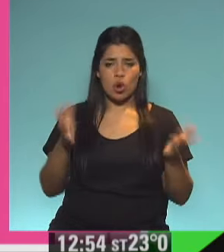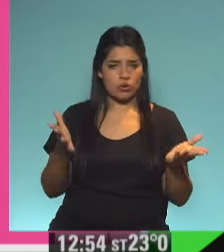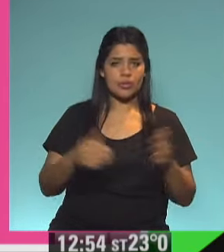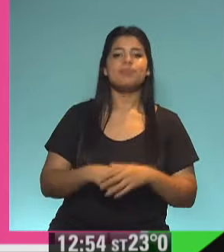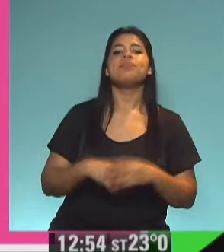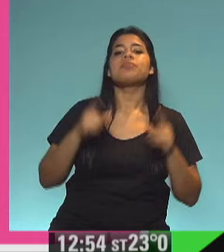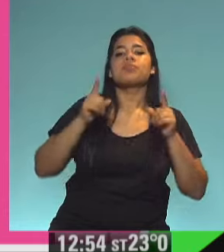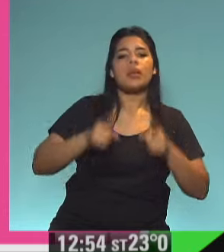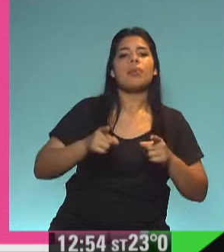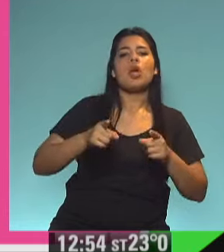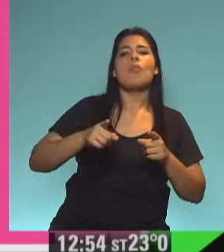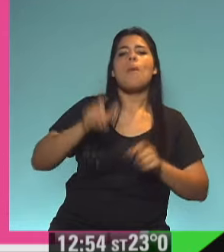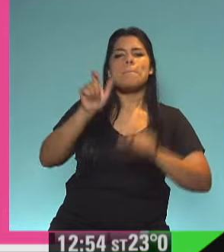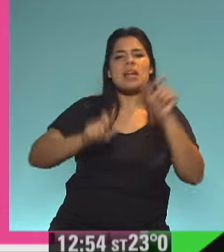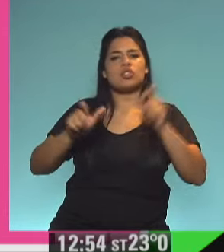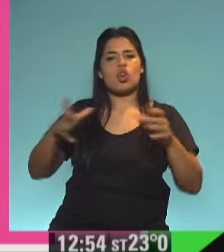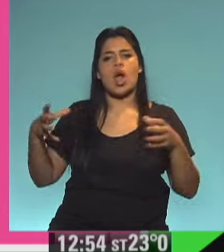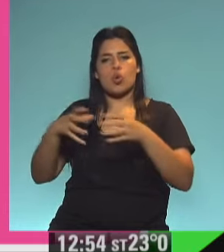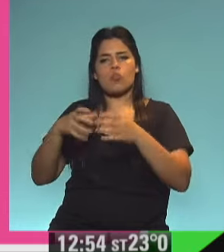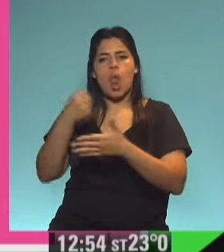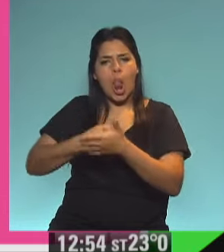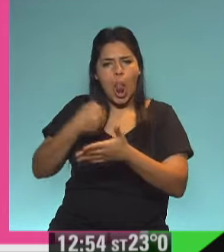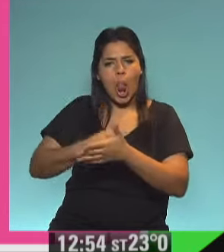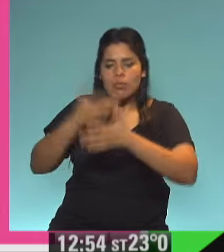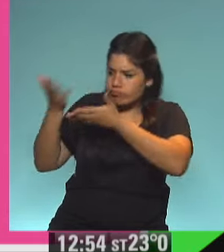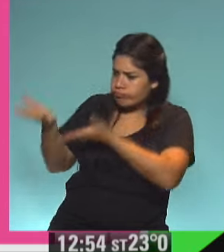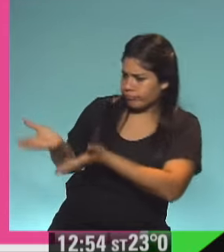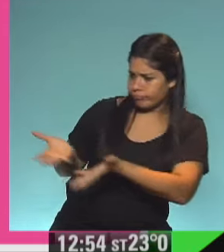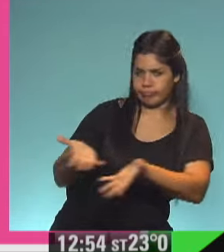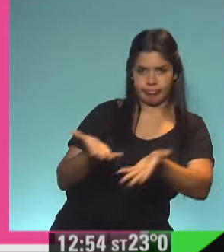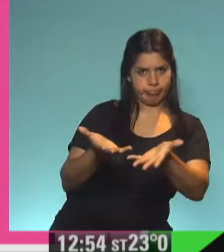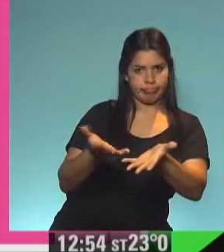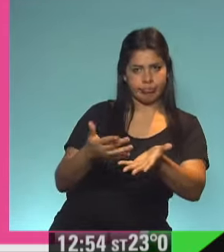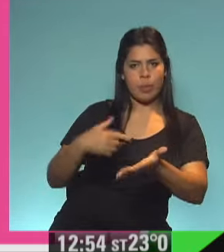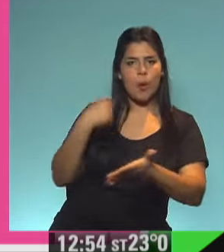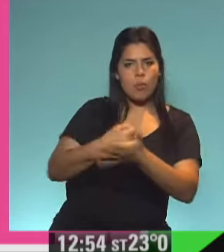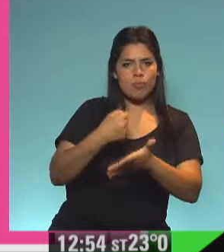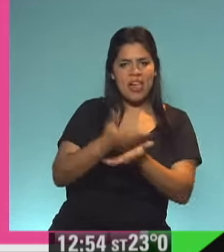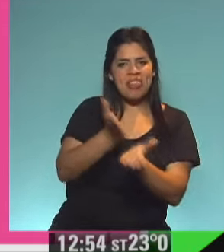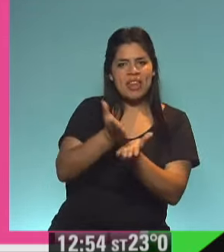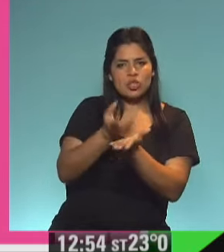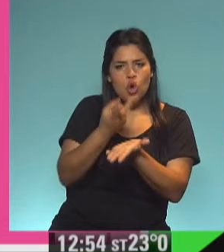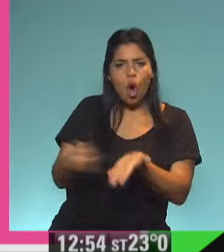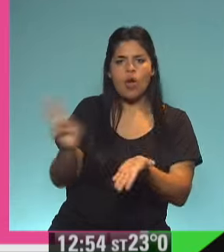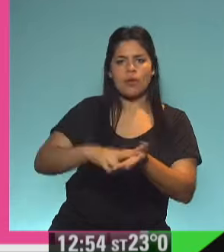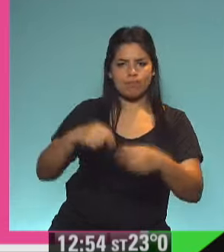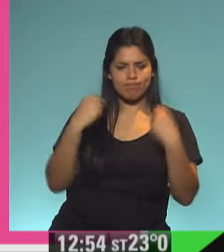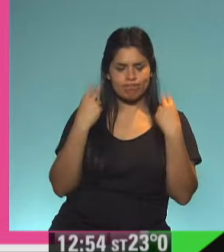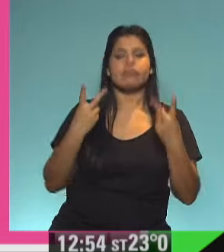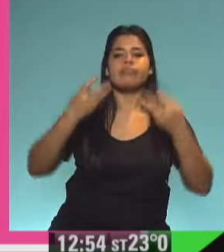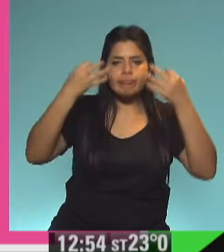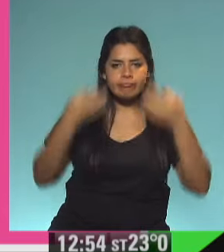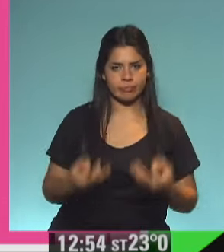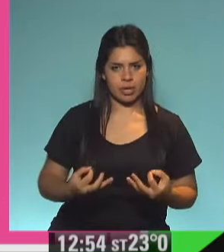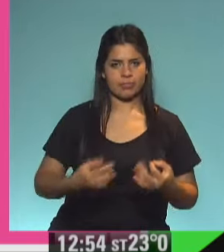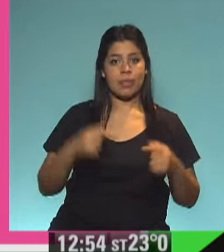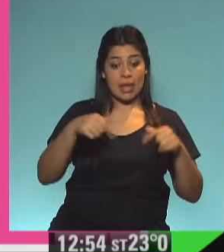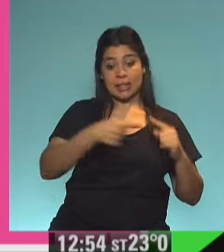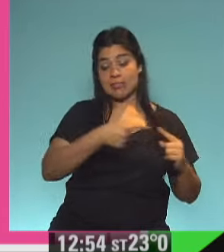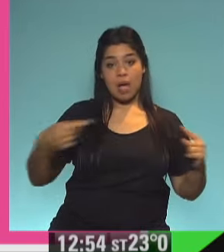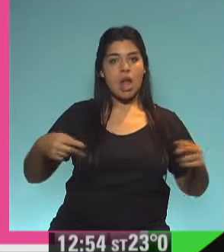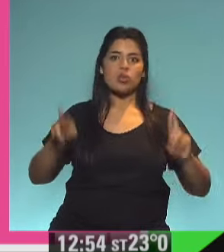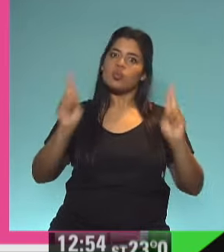personas que lucharon y luchan por la reivindicación de sus derechos, que esta semana fueron un montón, que por suerte pudimos mostrar en